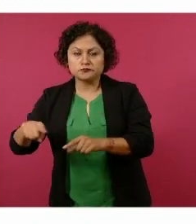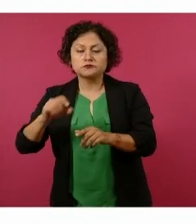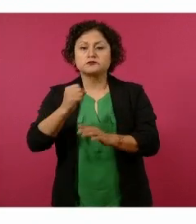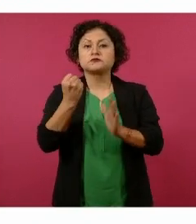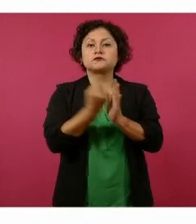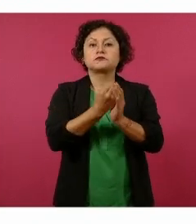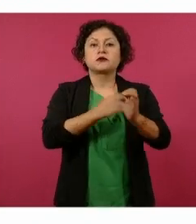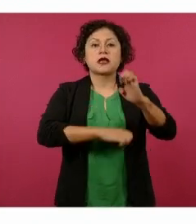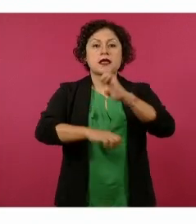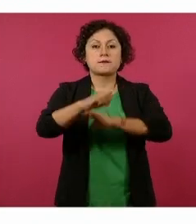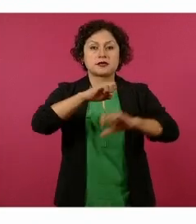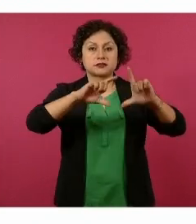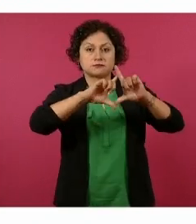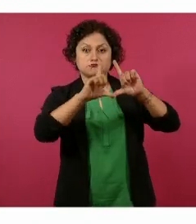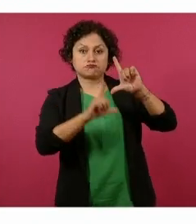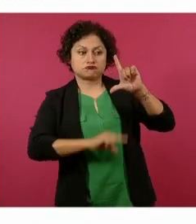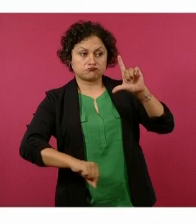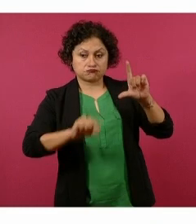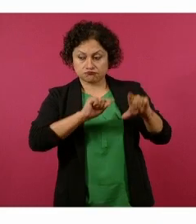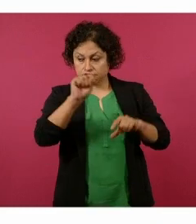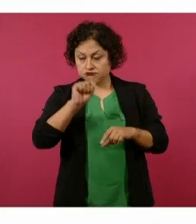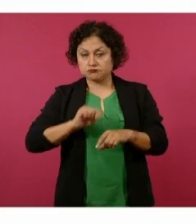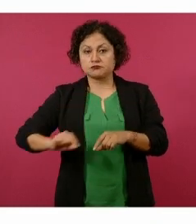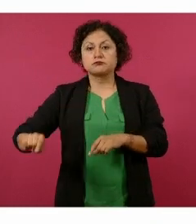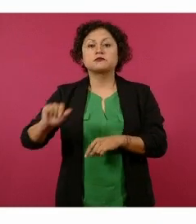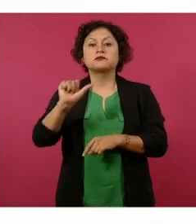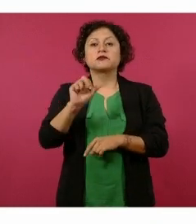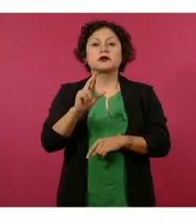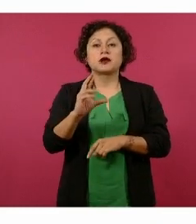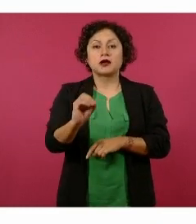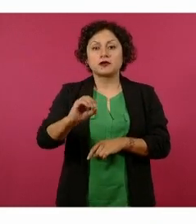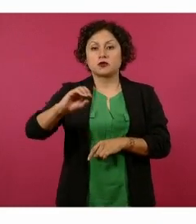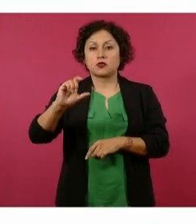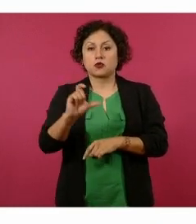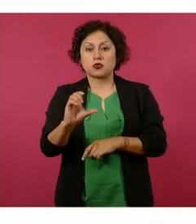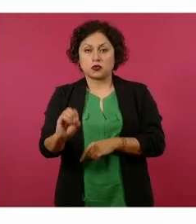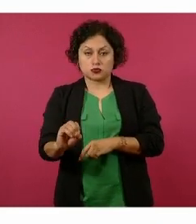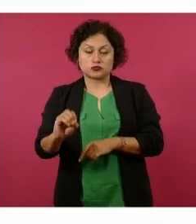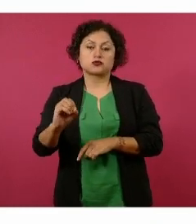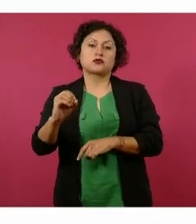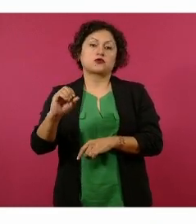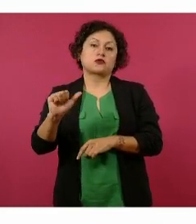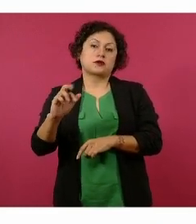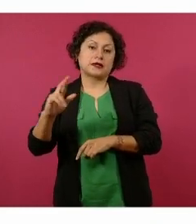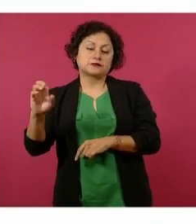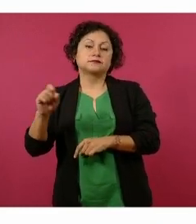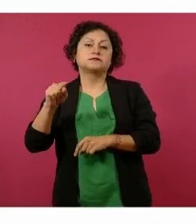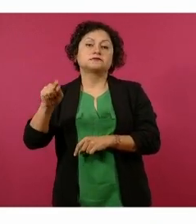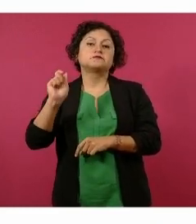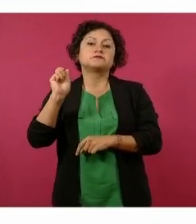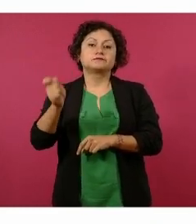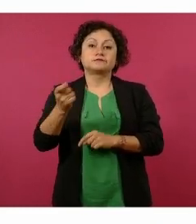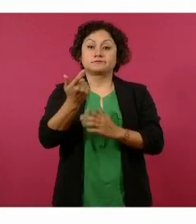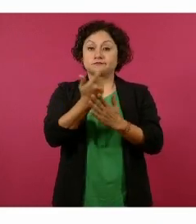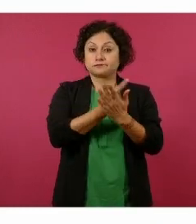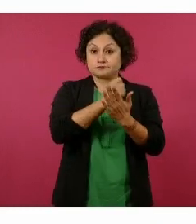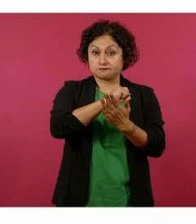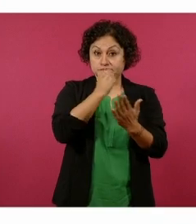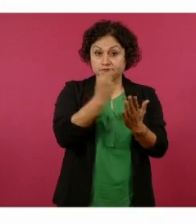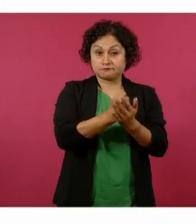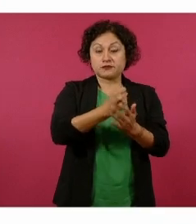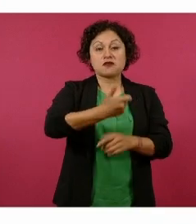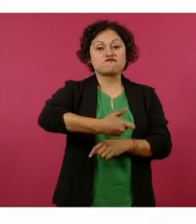franquicia a nivel nacional, nos encontramos con Arco, Oxogas y Akron como las gasolineras, bueno, las marcas de gasolineras más